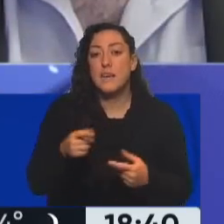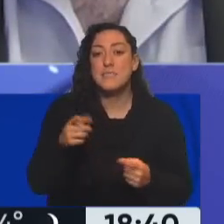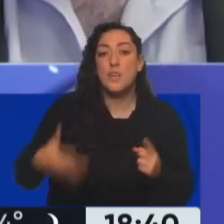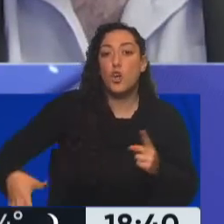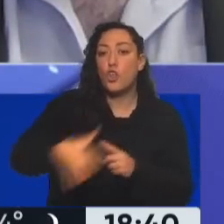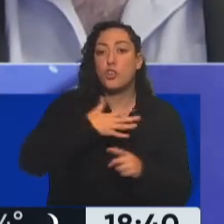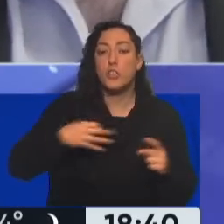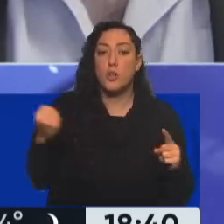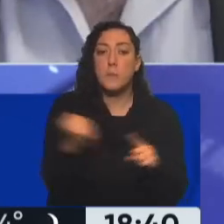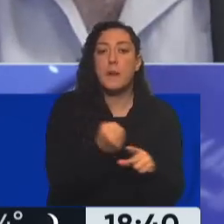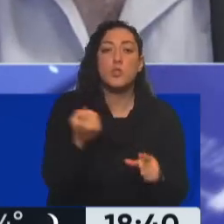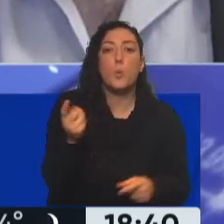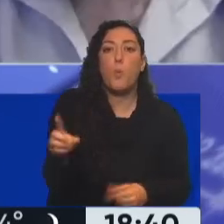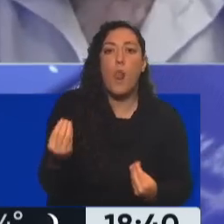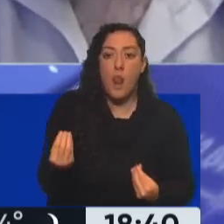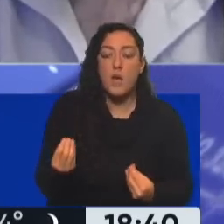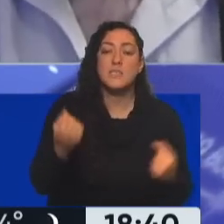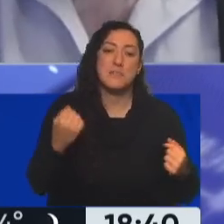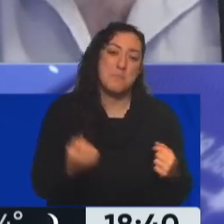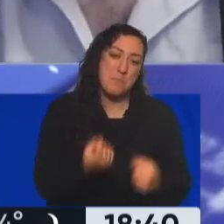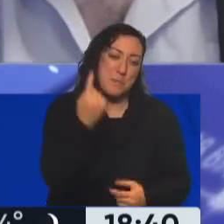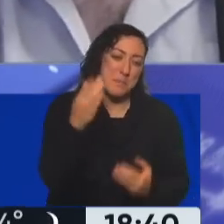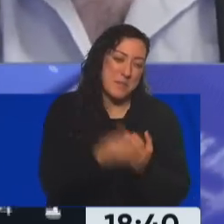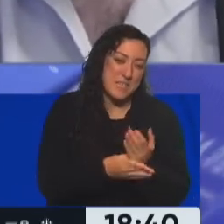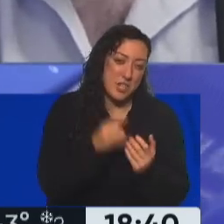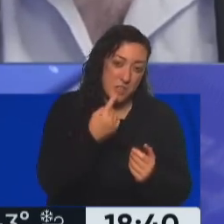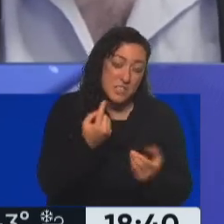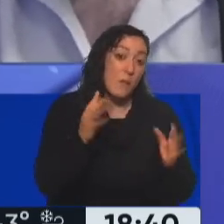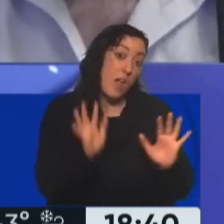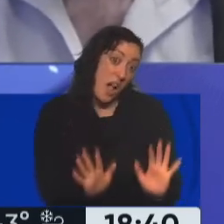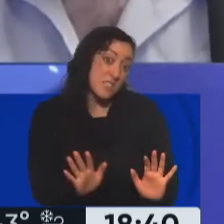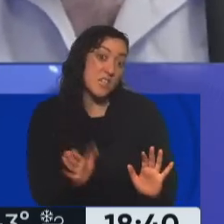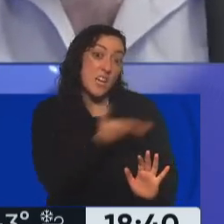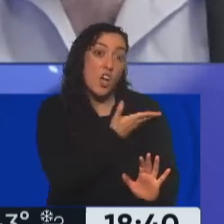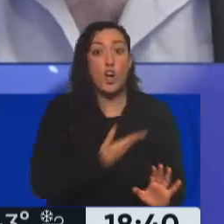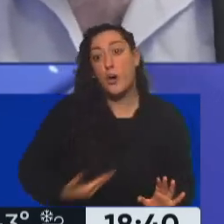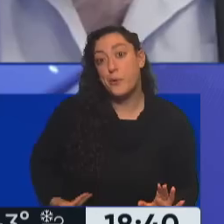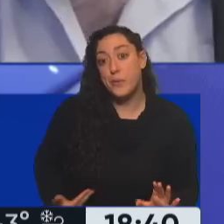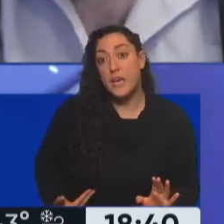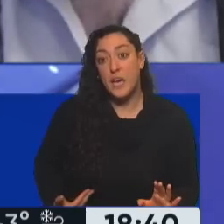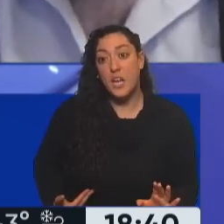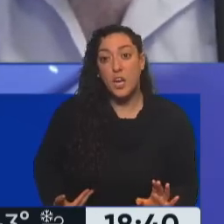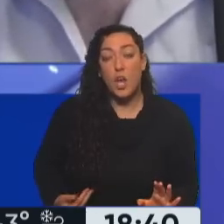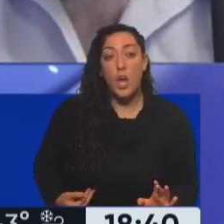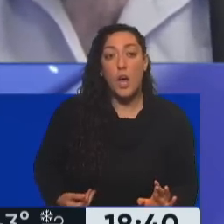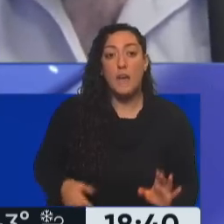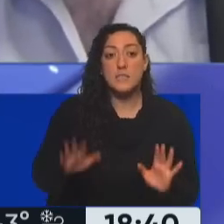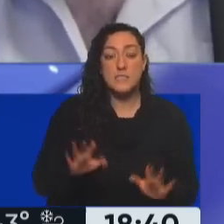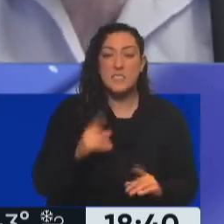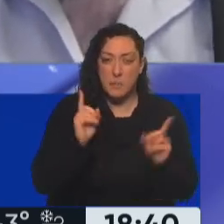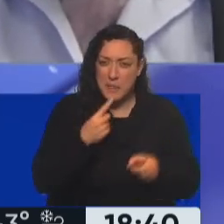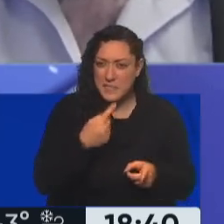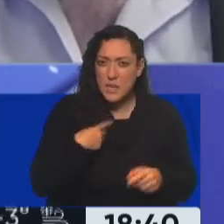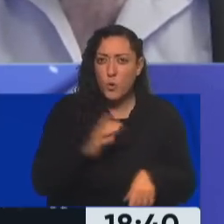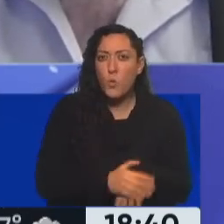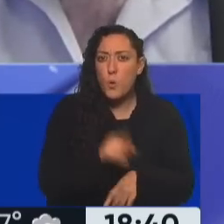contexto? Sí, Netanyahu fue muy rápido en decir esto es lo que pasa cuando los gobiernos condenan a Israel. Incluso llegó a echarle la culpa